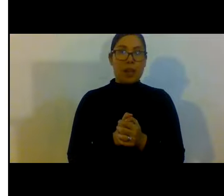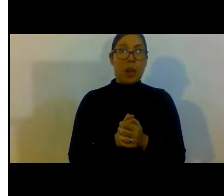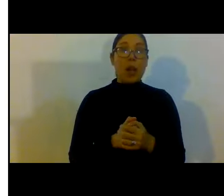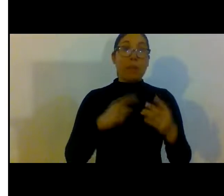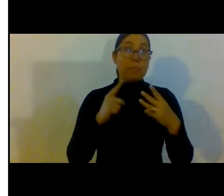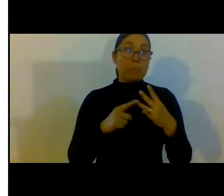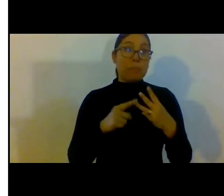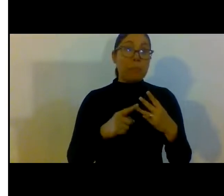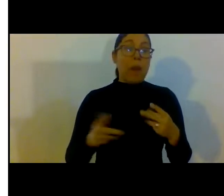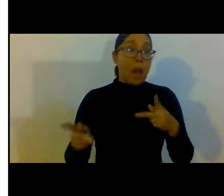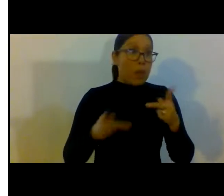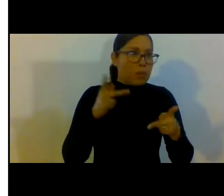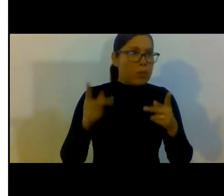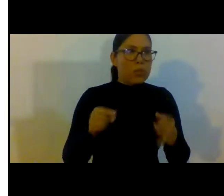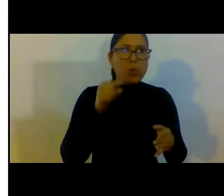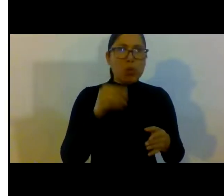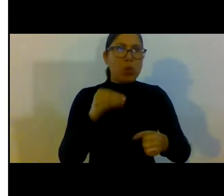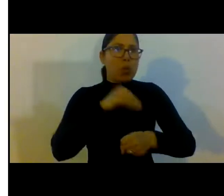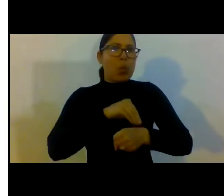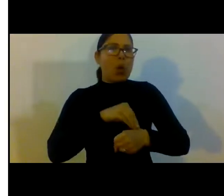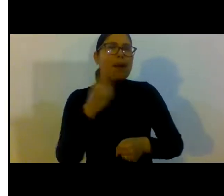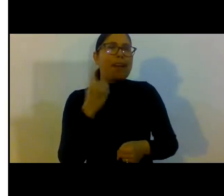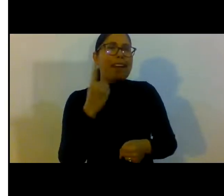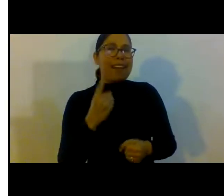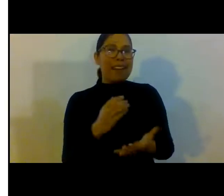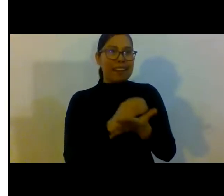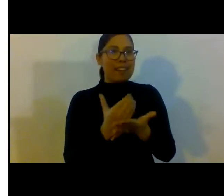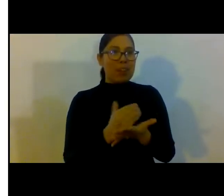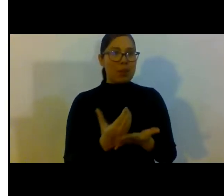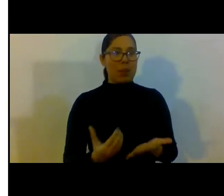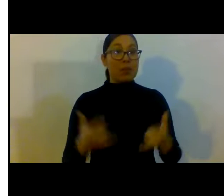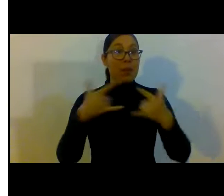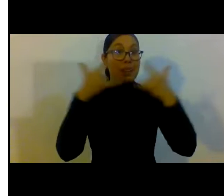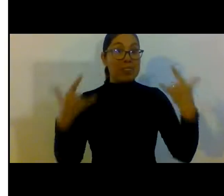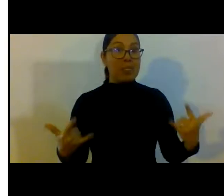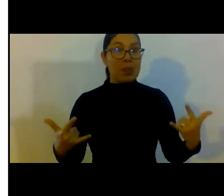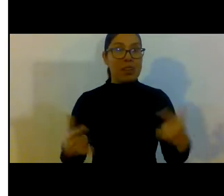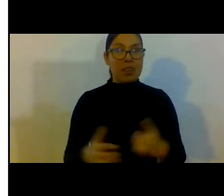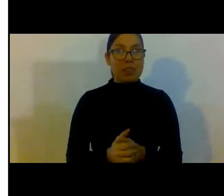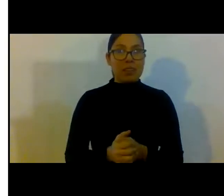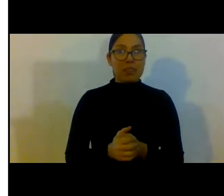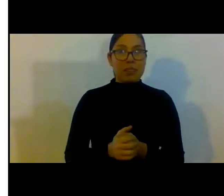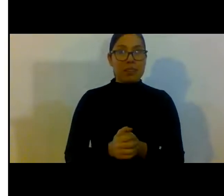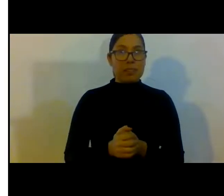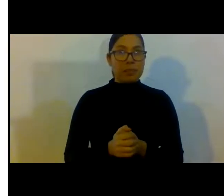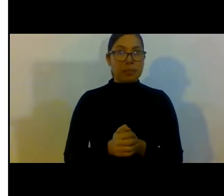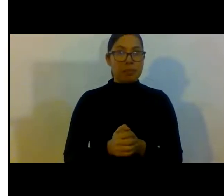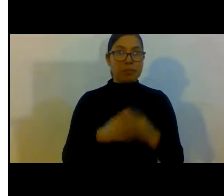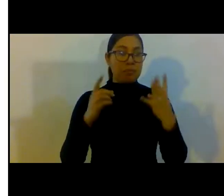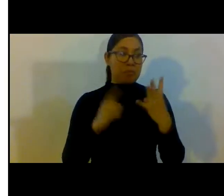historia? ¿Qué añadirías? ¿Qué es esta otra pregunta? Y luego, ¿hay algo de lo que sucede en este libro que te haya pasado